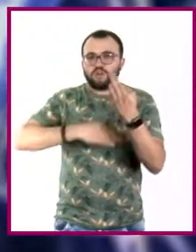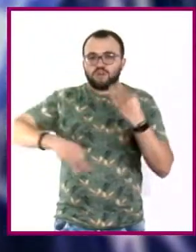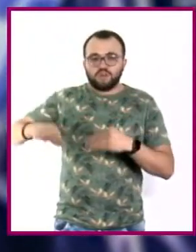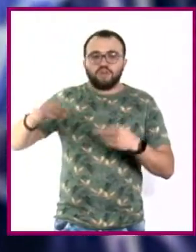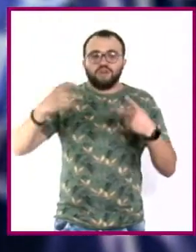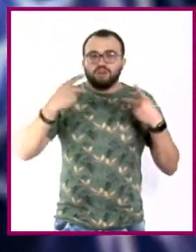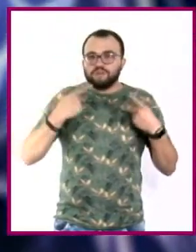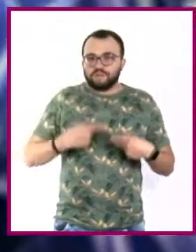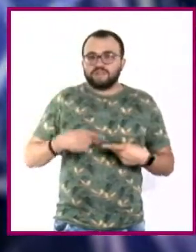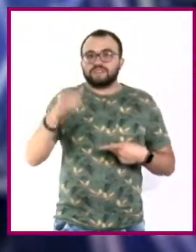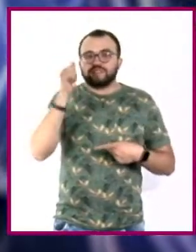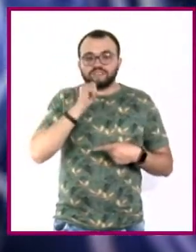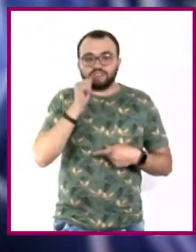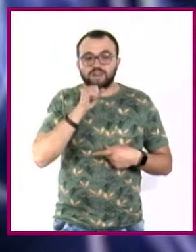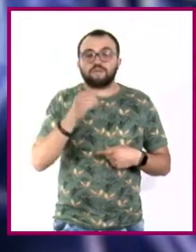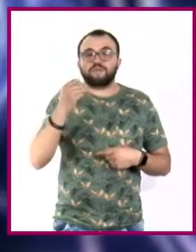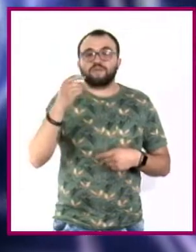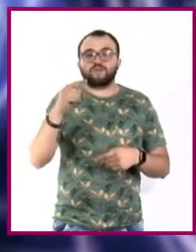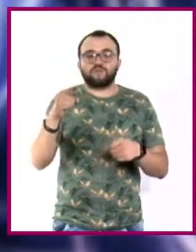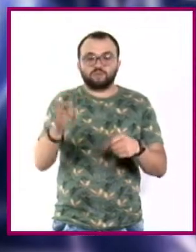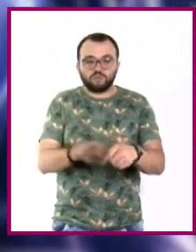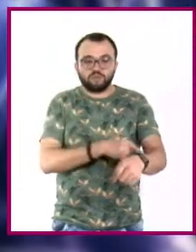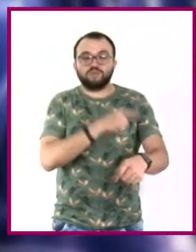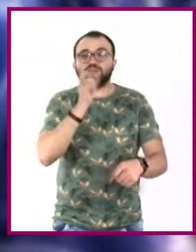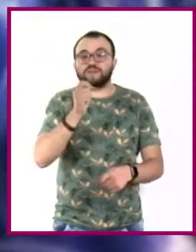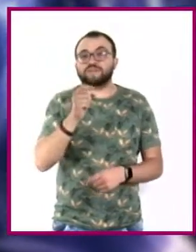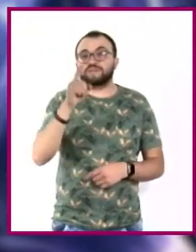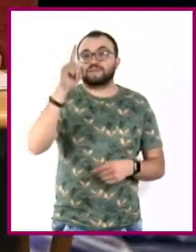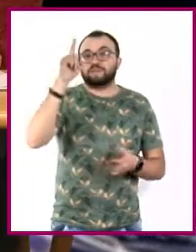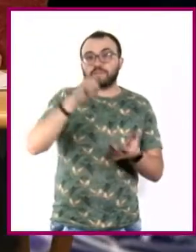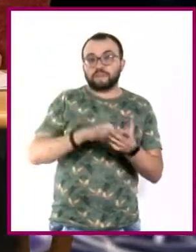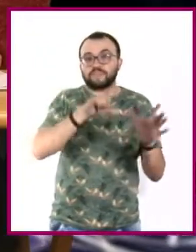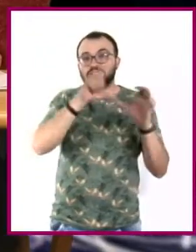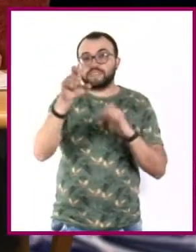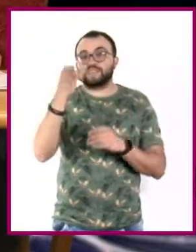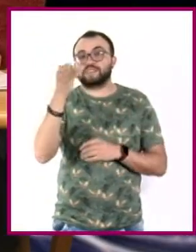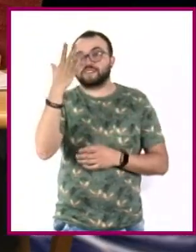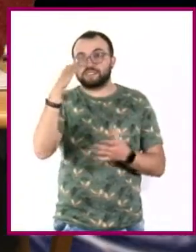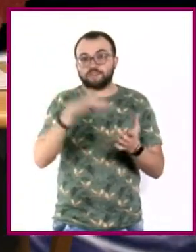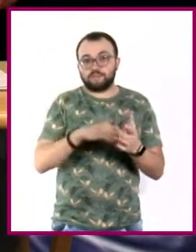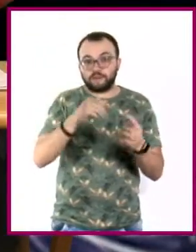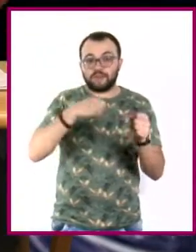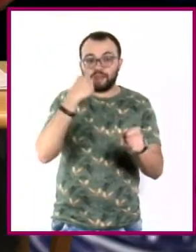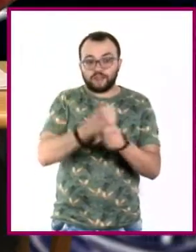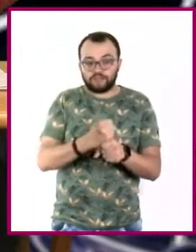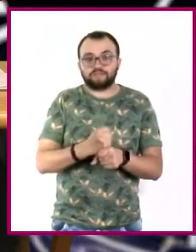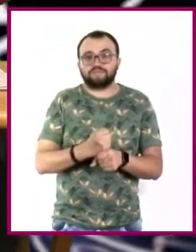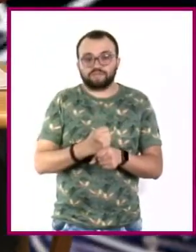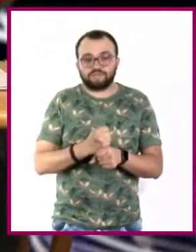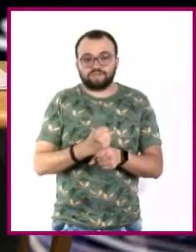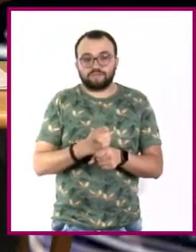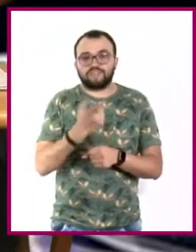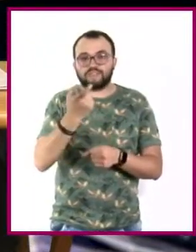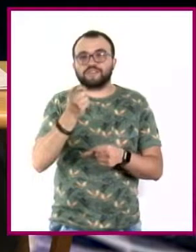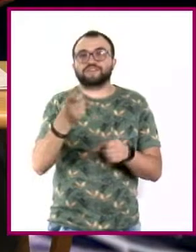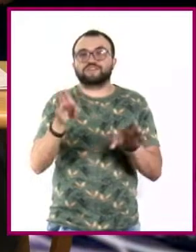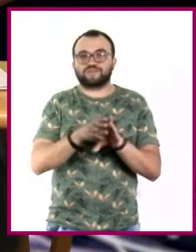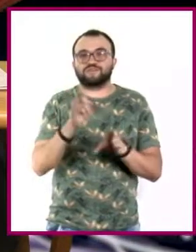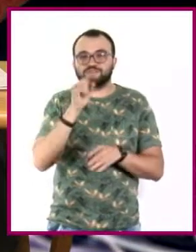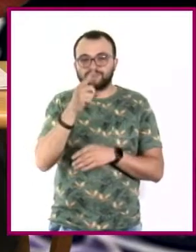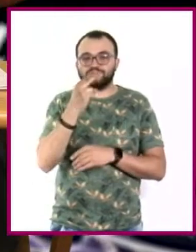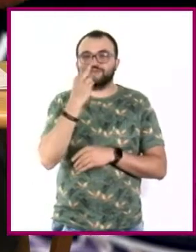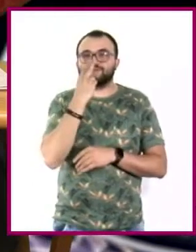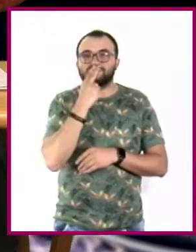en promedio entre 1700 y 5000 años. Le atinó a varias cosas, entre esas el colapso de la Unión